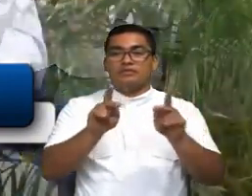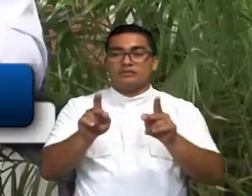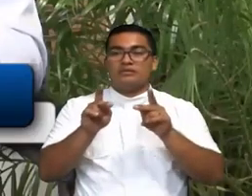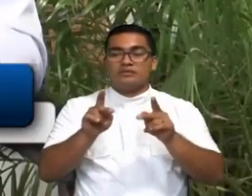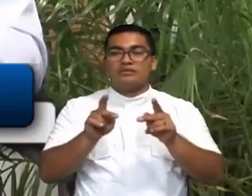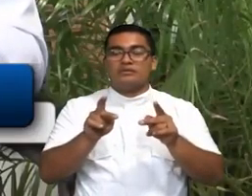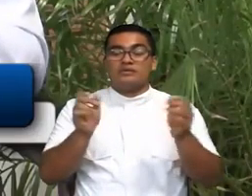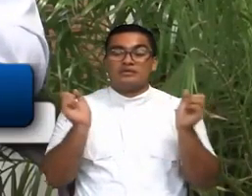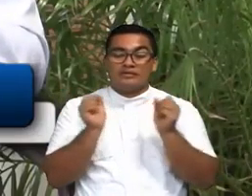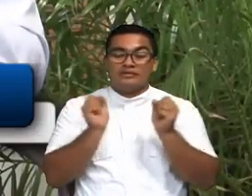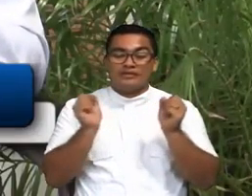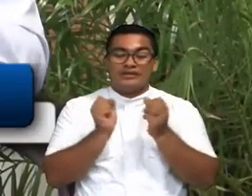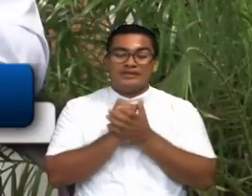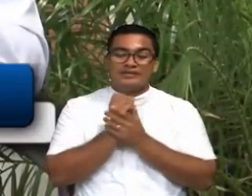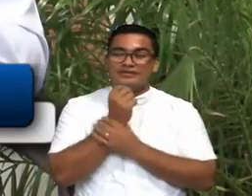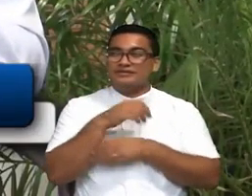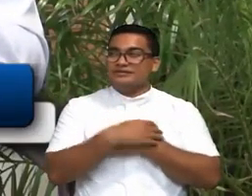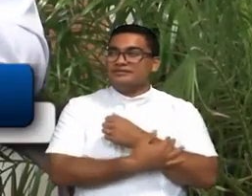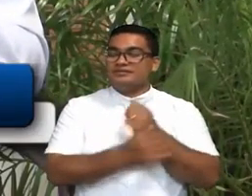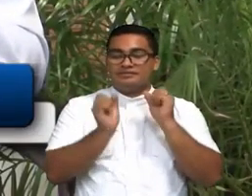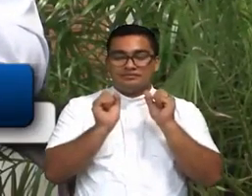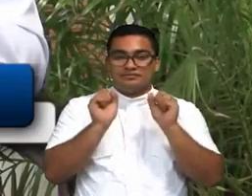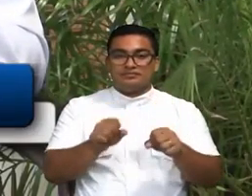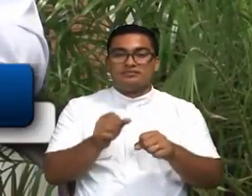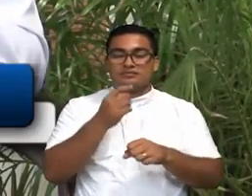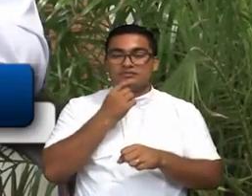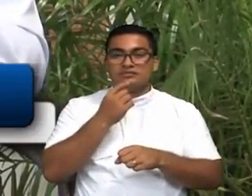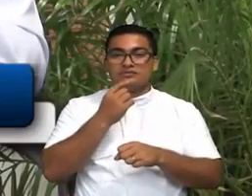exposición al frío tienden a tener trastornos